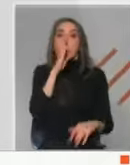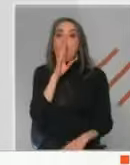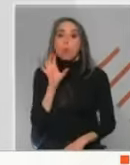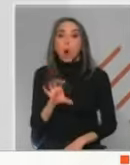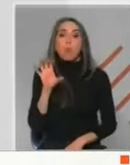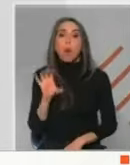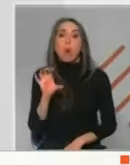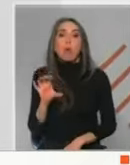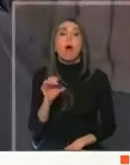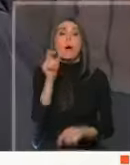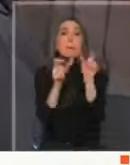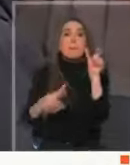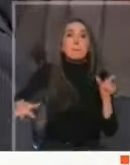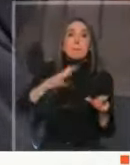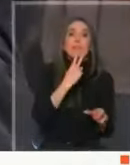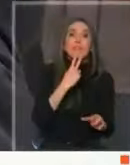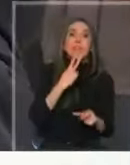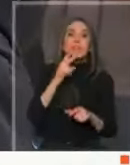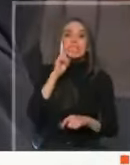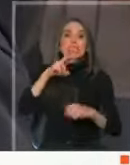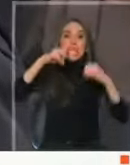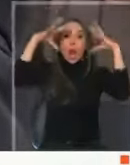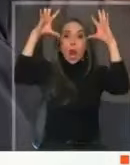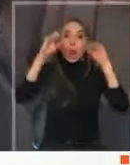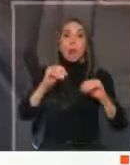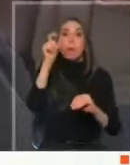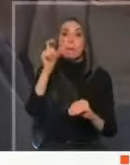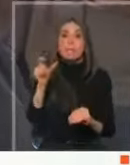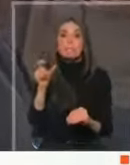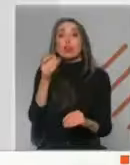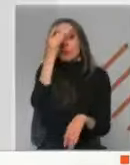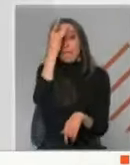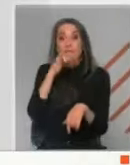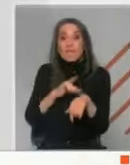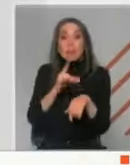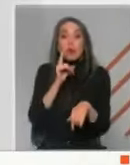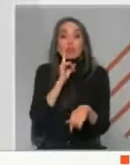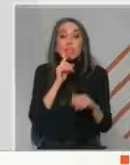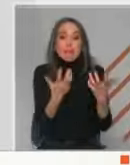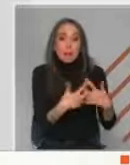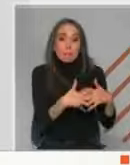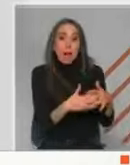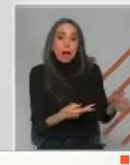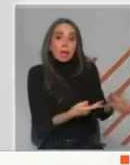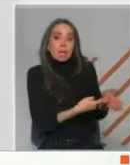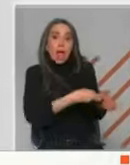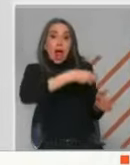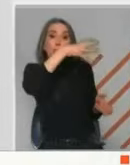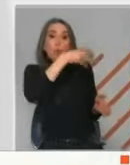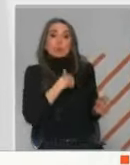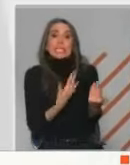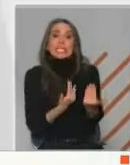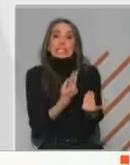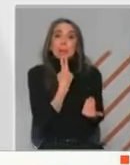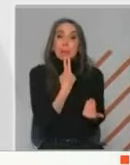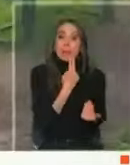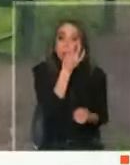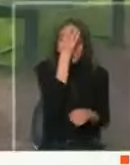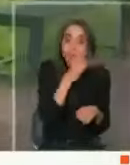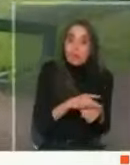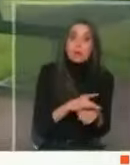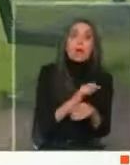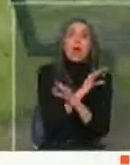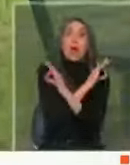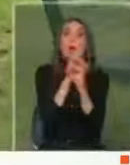todos los habitantes de aquí de la comuna están sin luz y hay personas electrodependientes de energía eléctrica. Porque no se hace nunca una